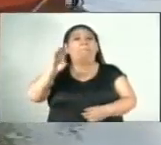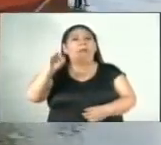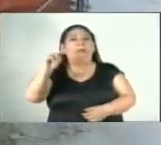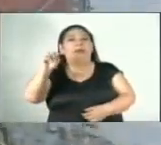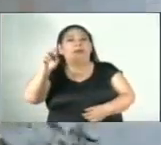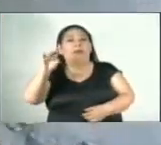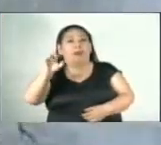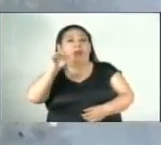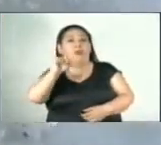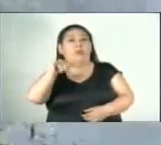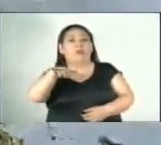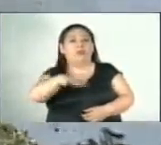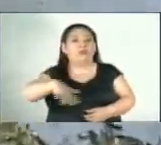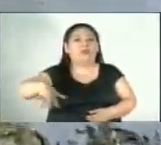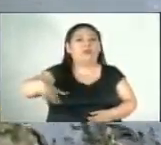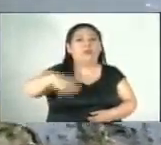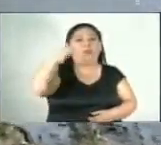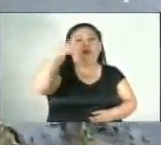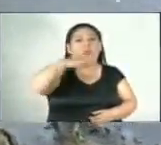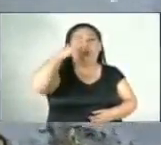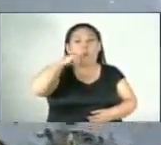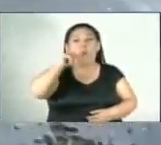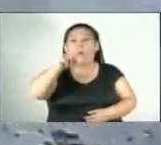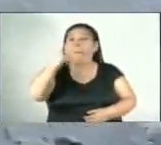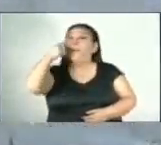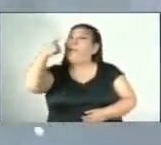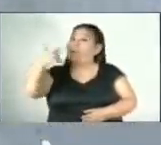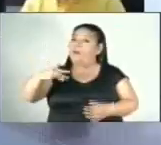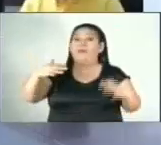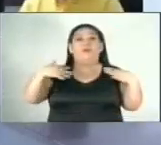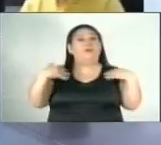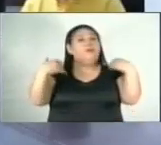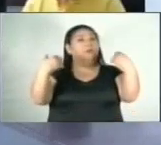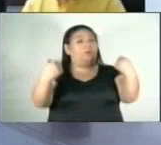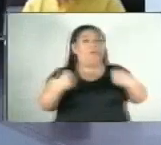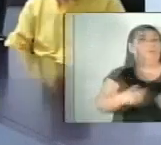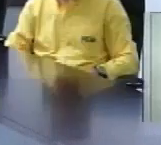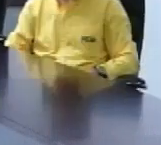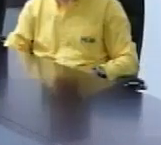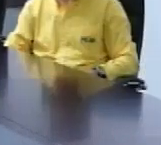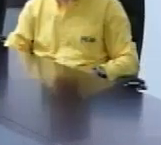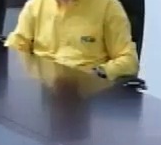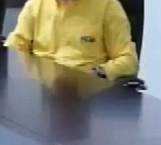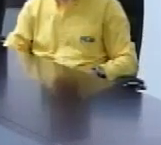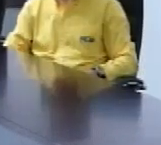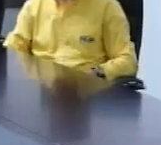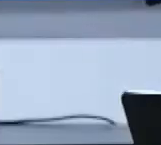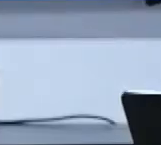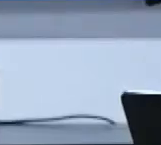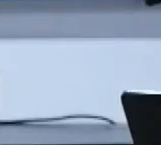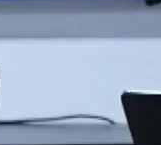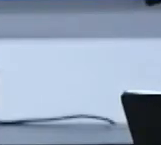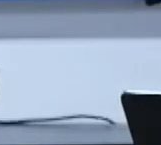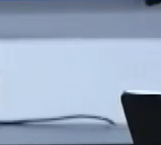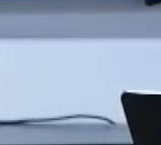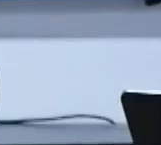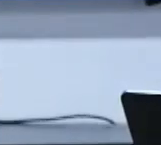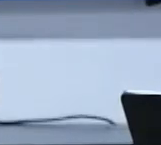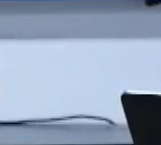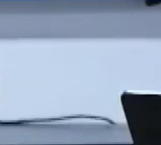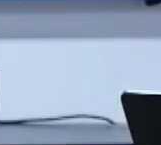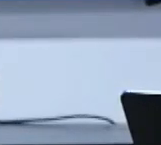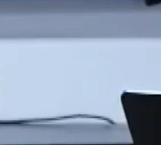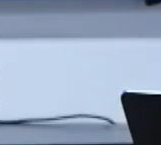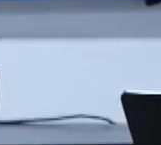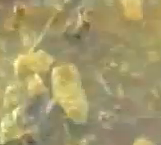sus aguas y ponen en riesgo la salud de las personas, lo que llevó a decretar emergencia ambiental, medida